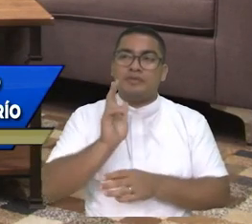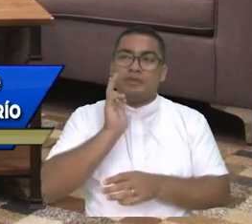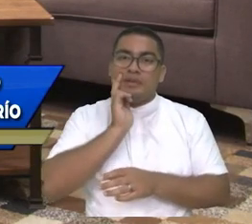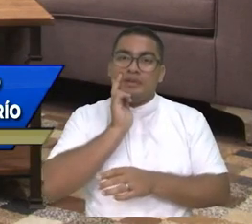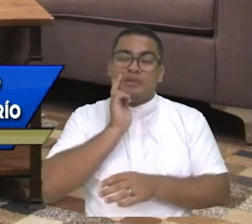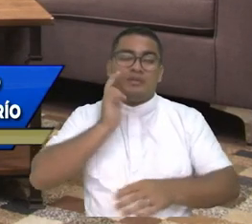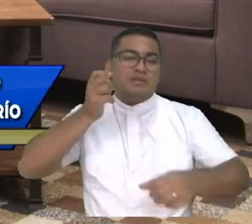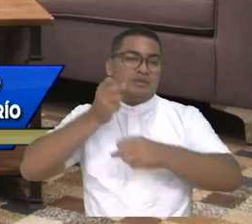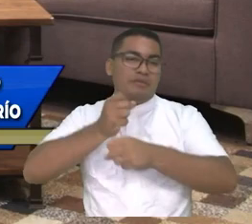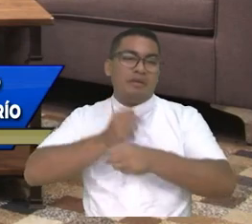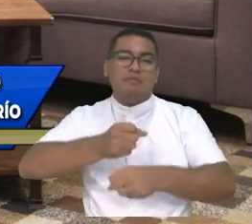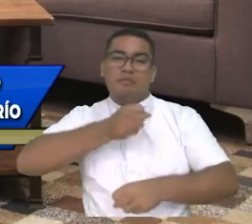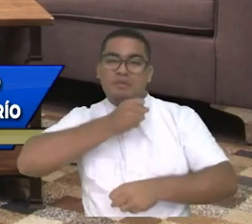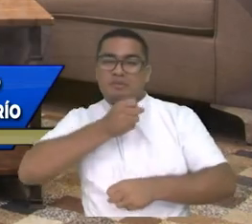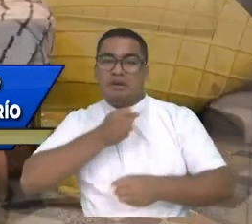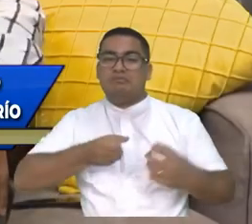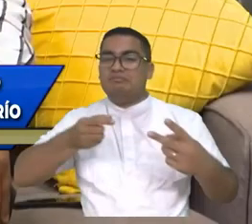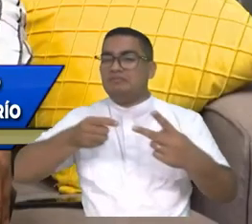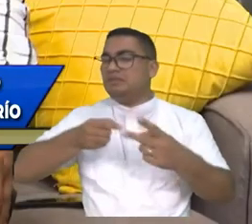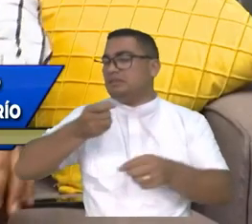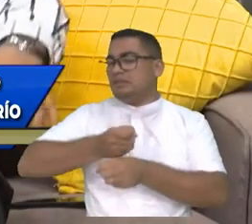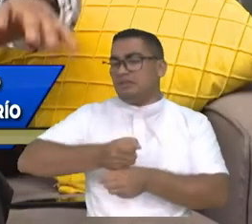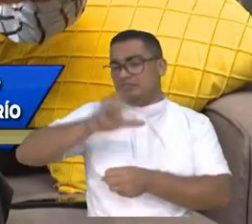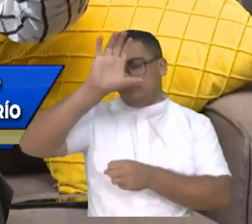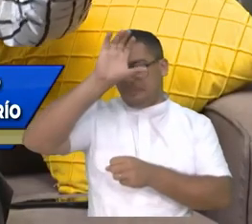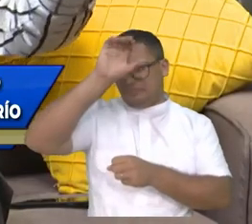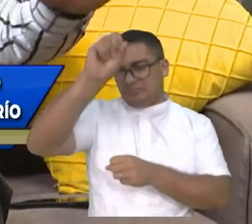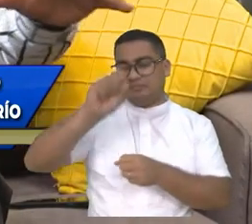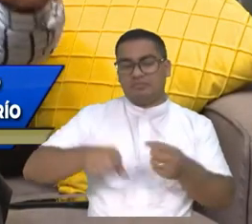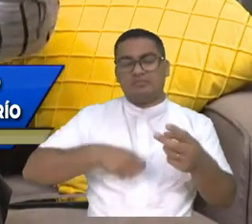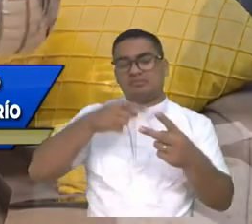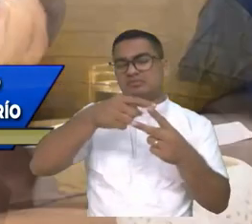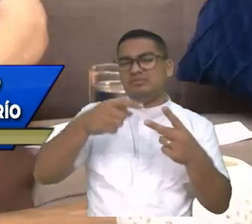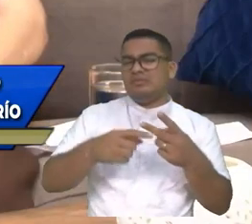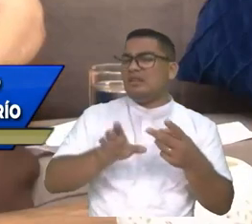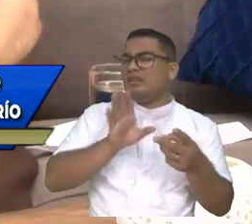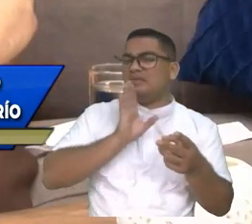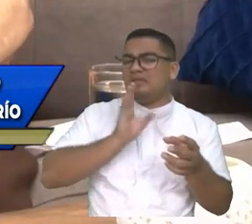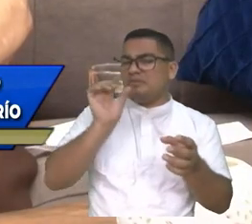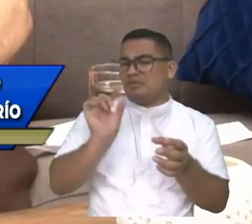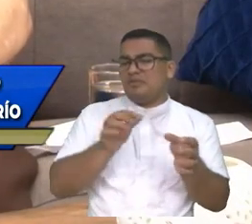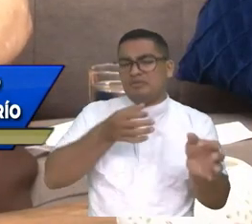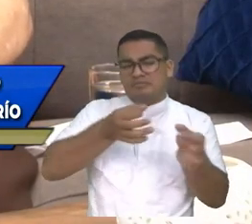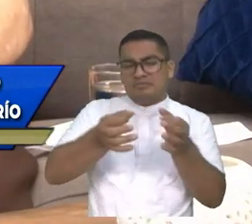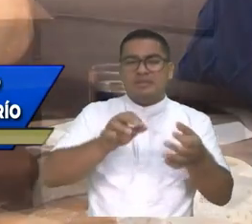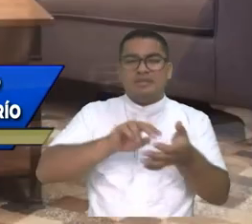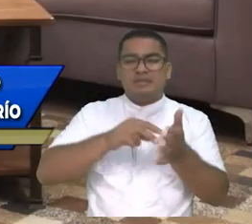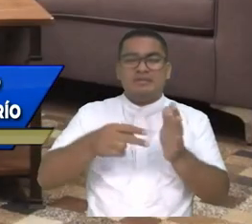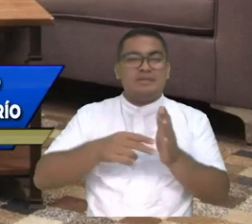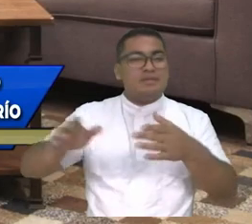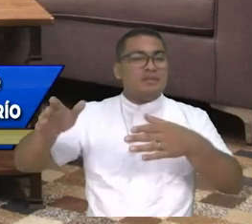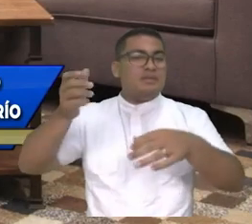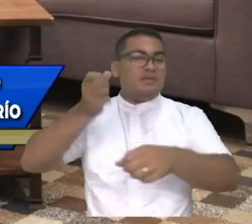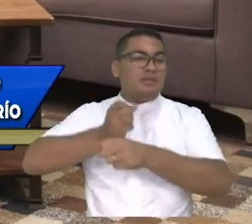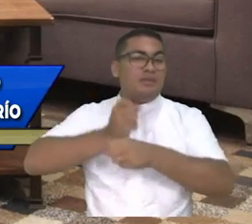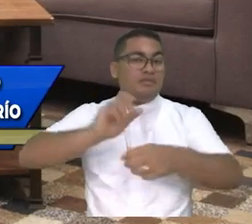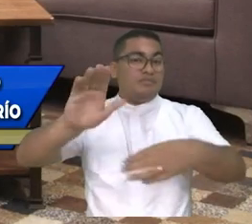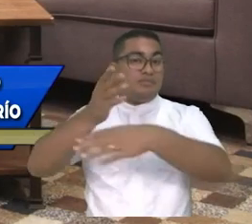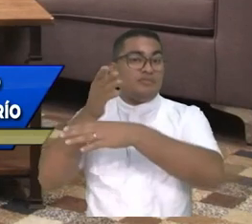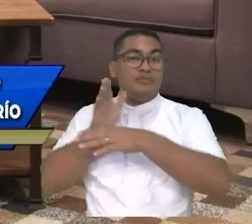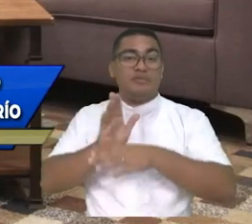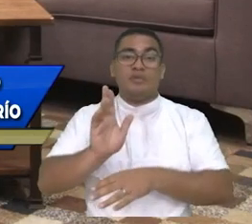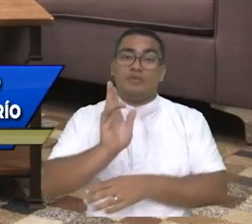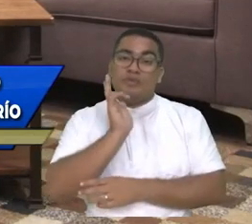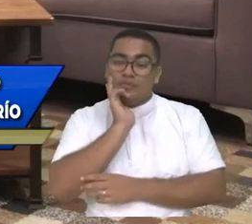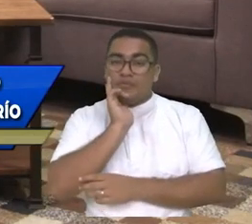caso de periodista, diplomático, si nos pudiese hablar un poco sobre esa multidimensionalidad del trabajo de Rubén Darío.